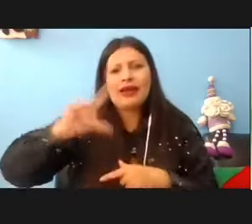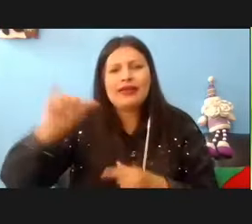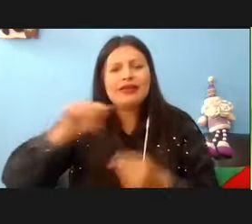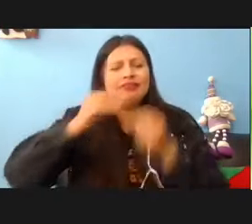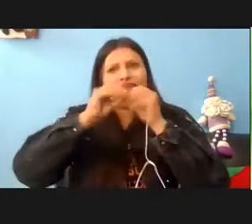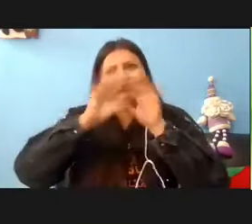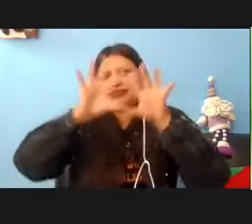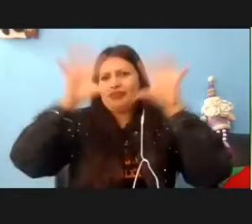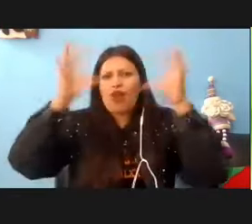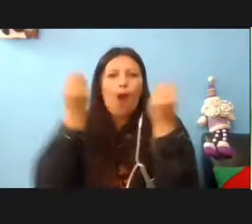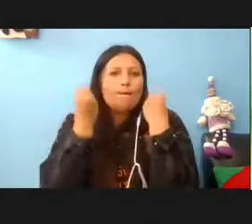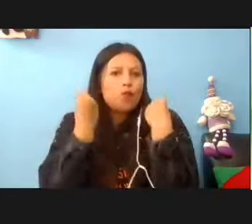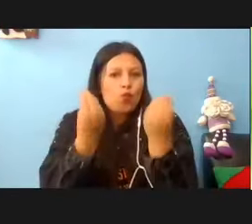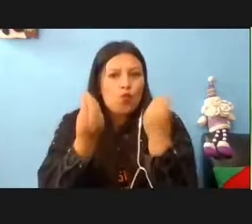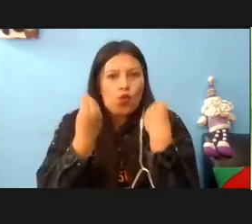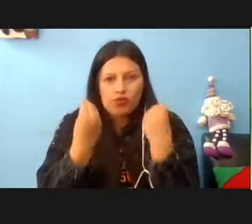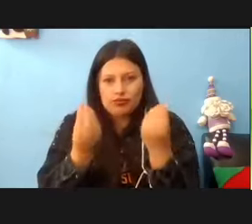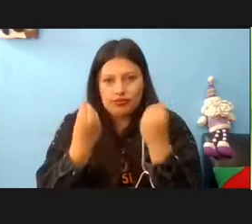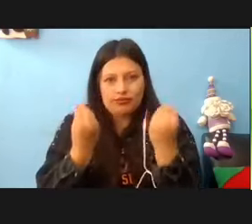fin, tuvimos